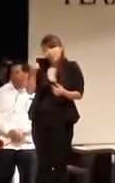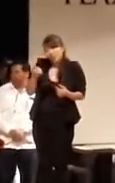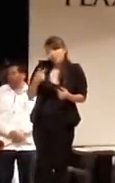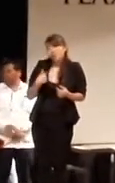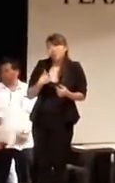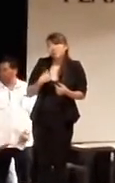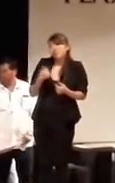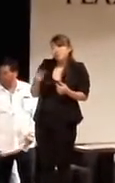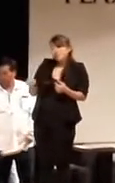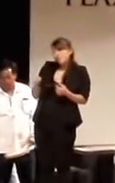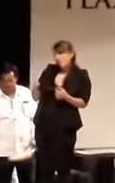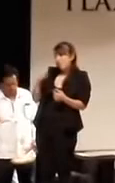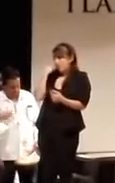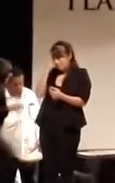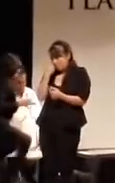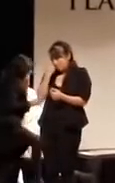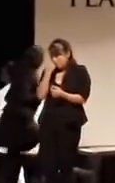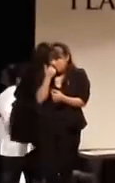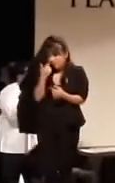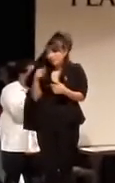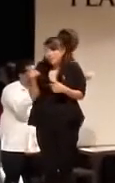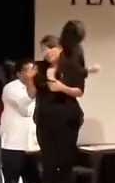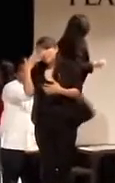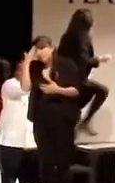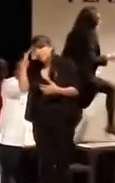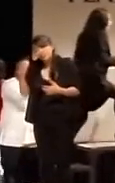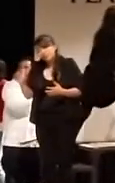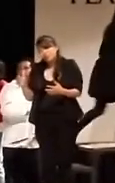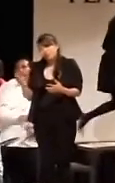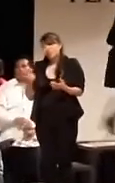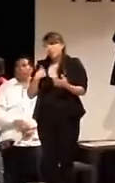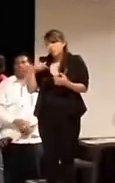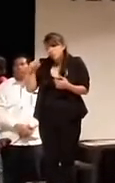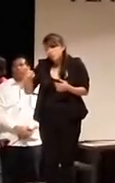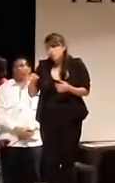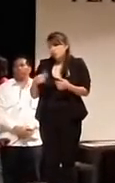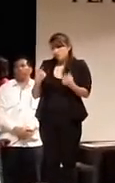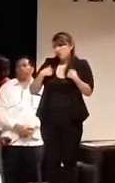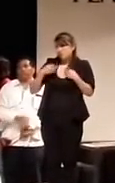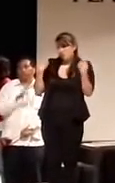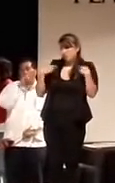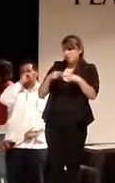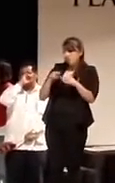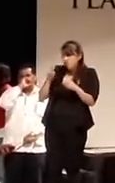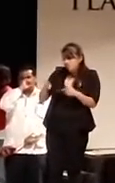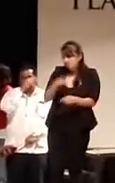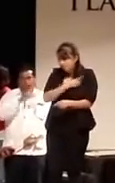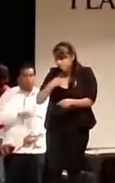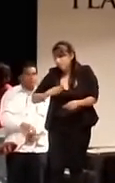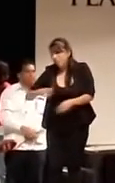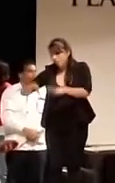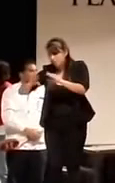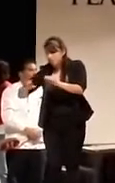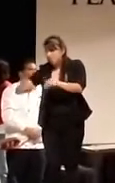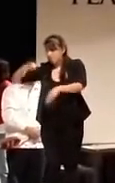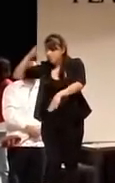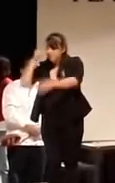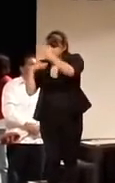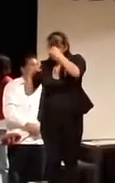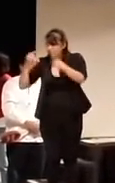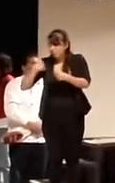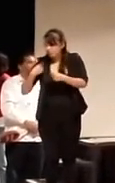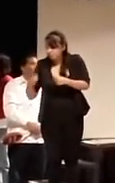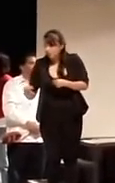quienes educamos, que esperamos que asuman los contenidos, reproduzcan lo que enseñamos, obtengan puntajes para que el